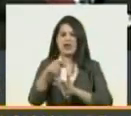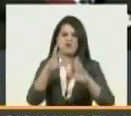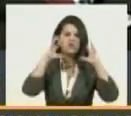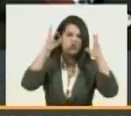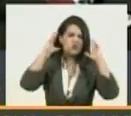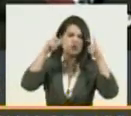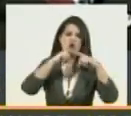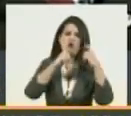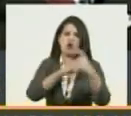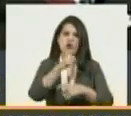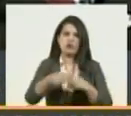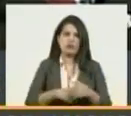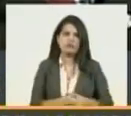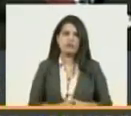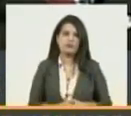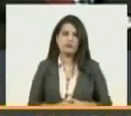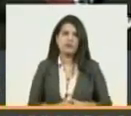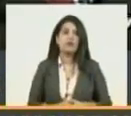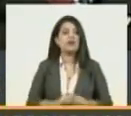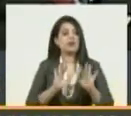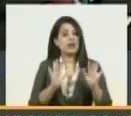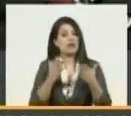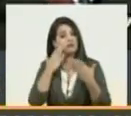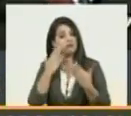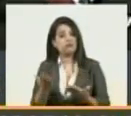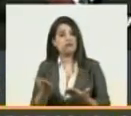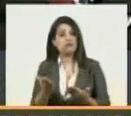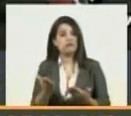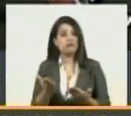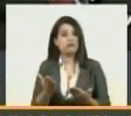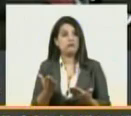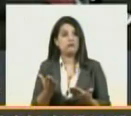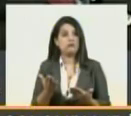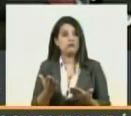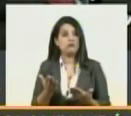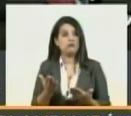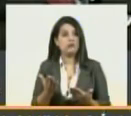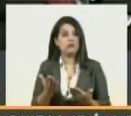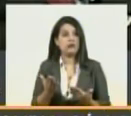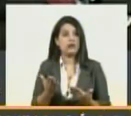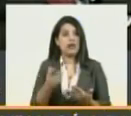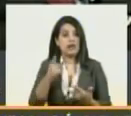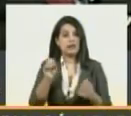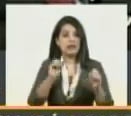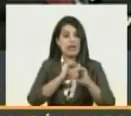odio. Hay una clara, pero muy clara,